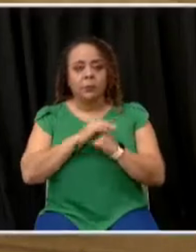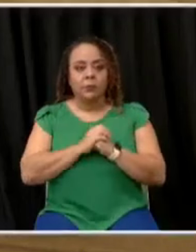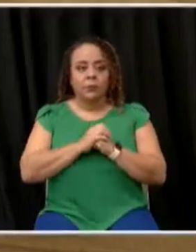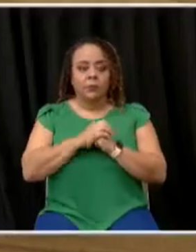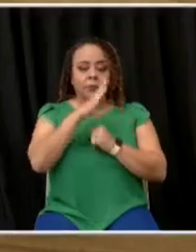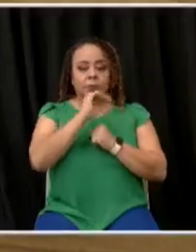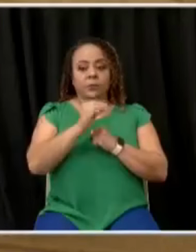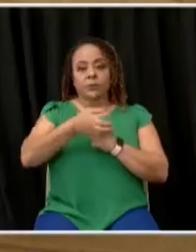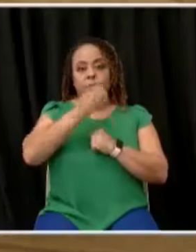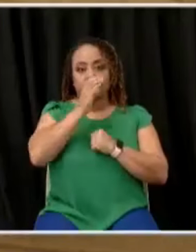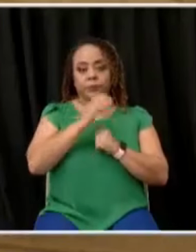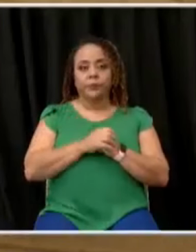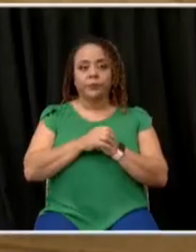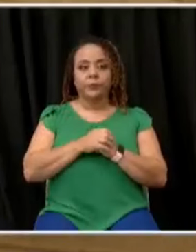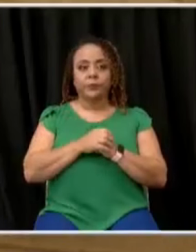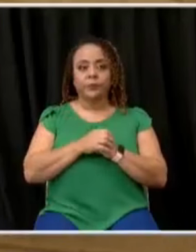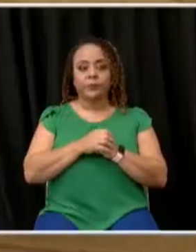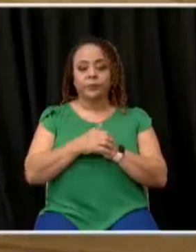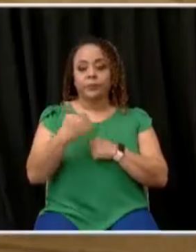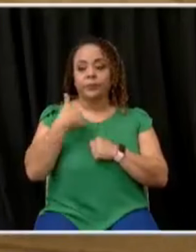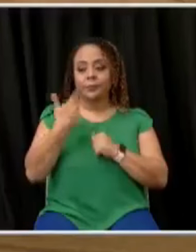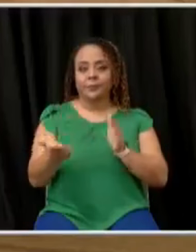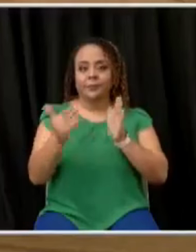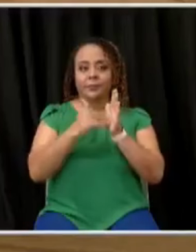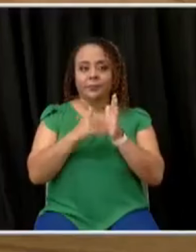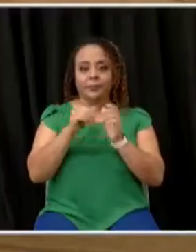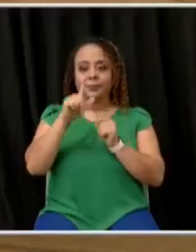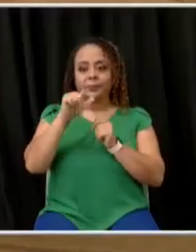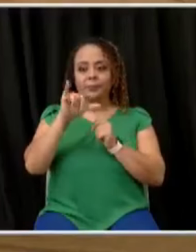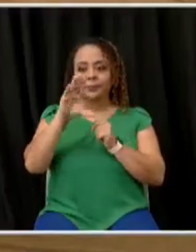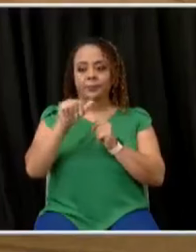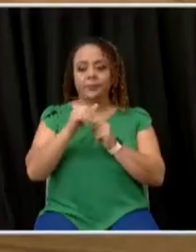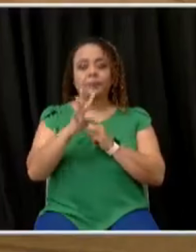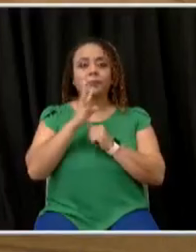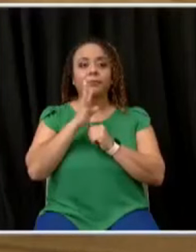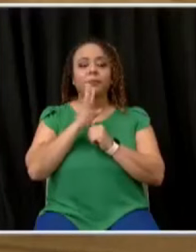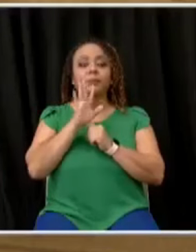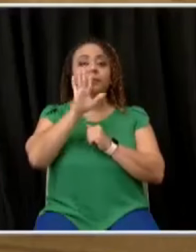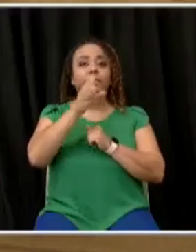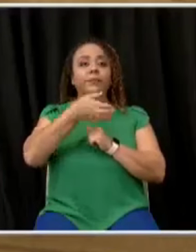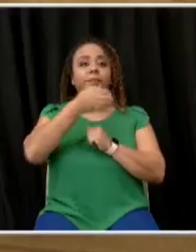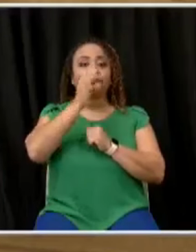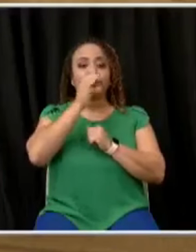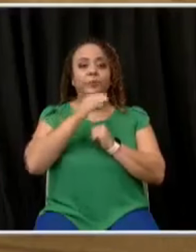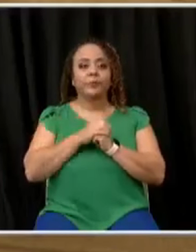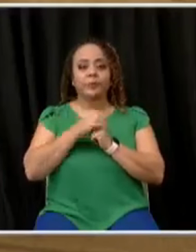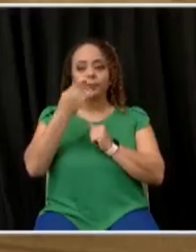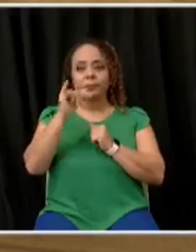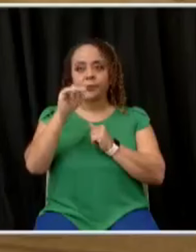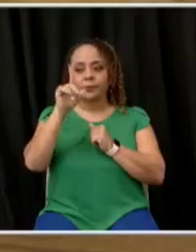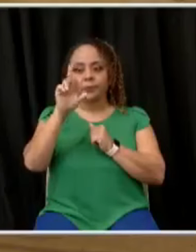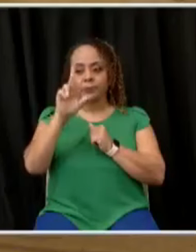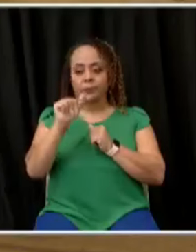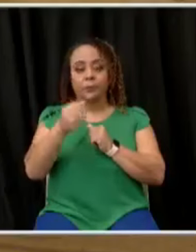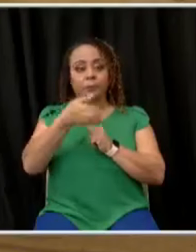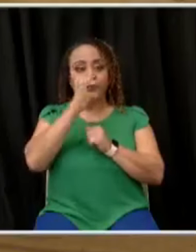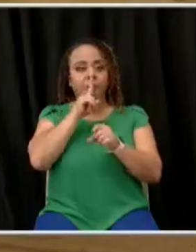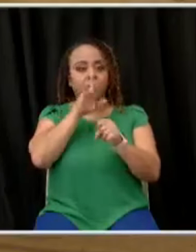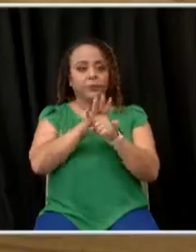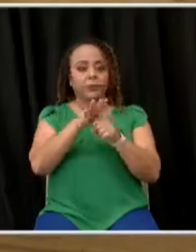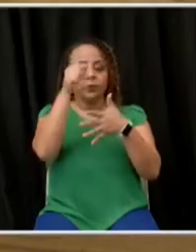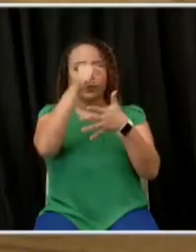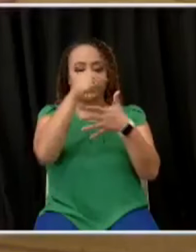esta bebida hidratante. Tendremos de nuevo a Laika con nosotros hablándonos sobre su bebida Hidra, que es una bebida que cumple todos